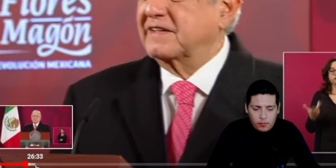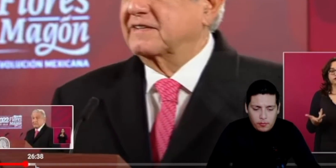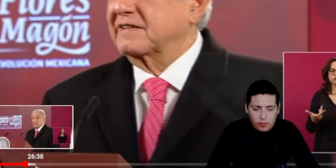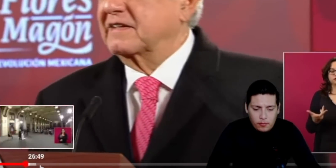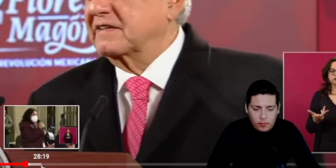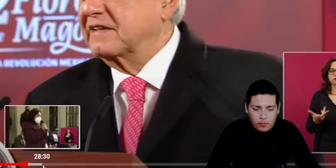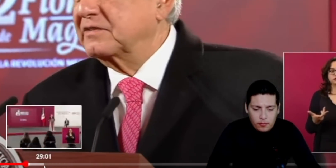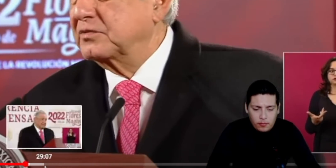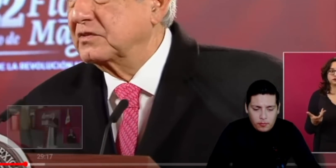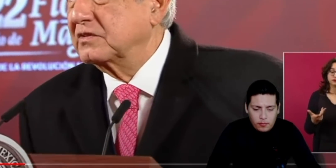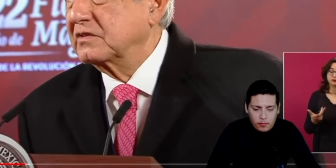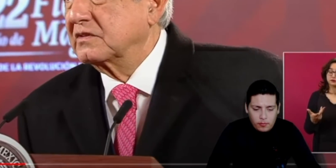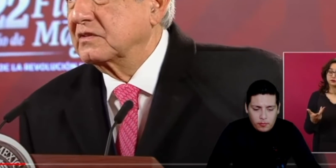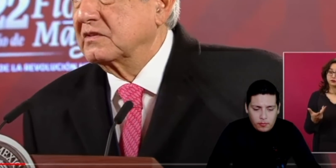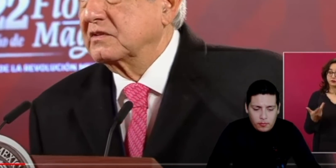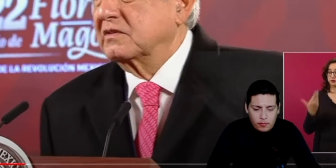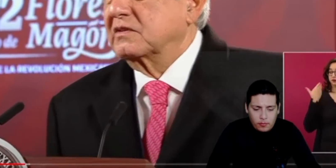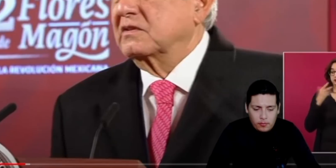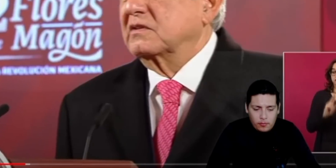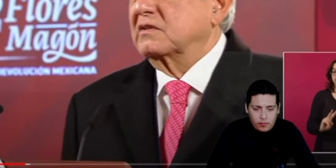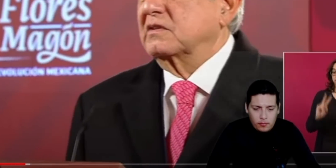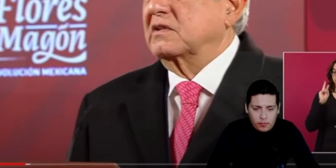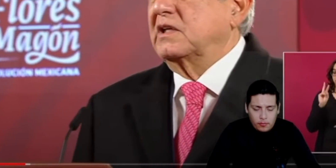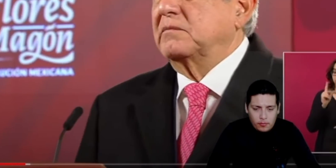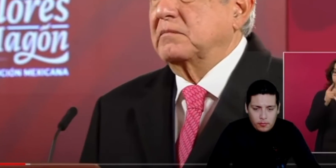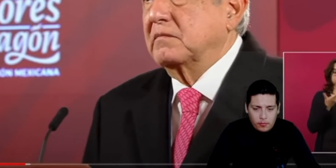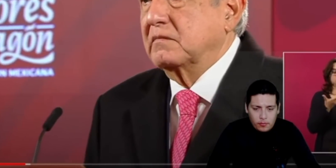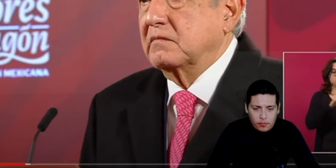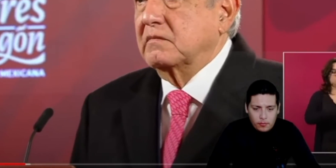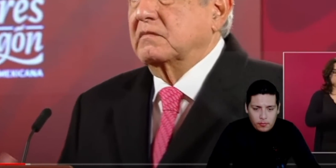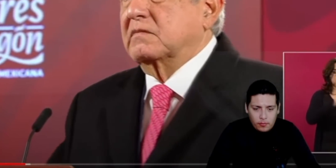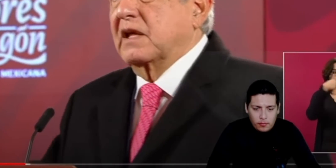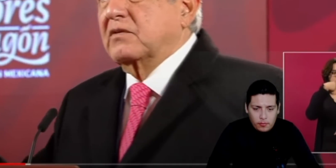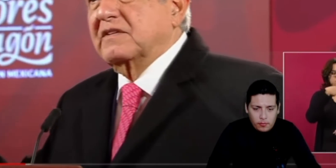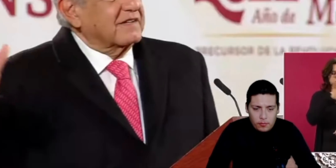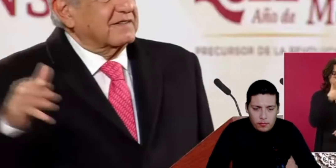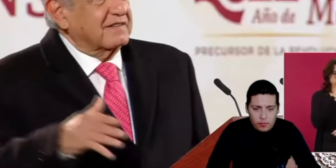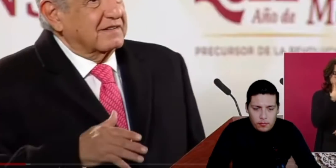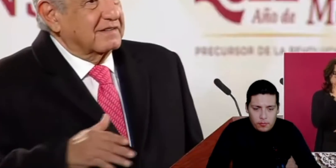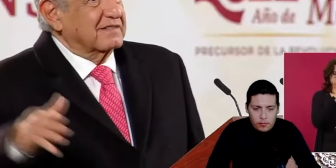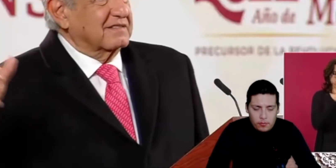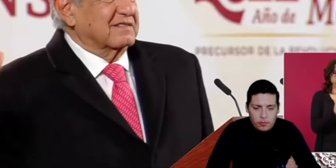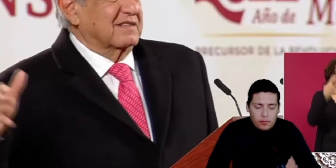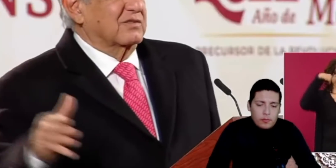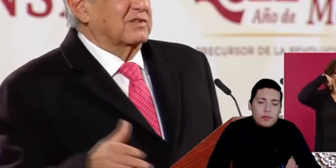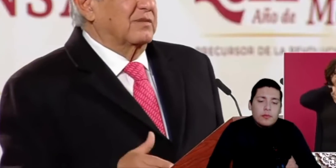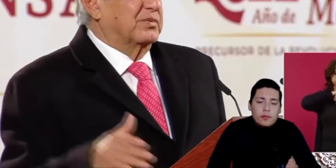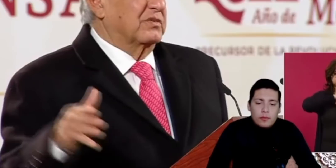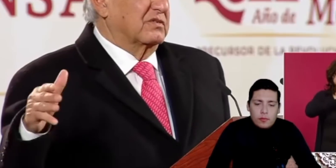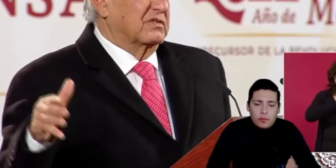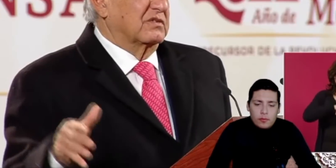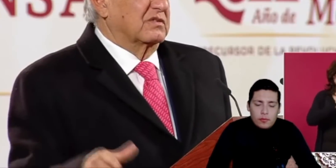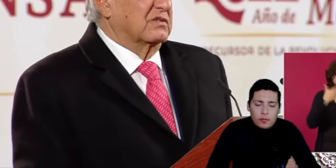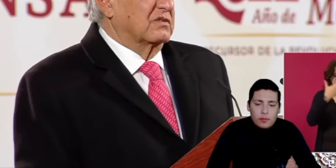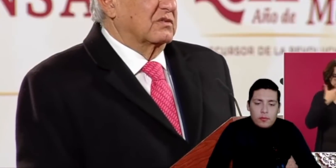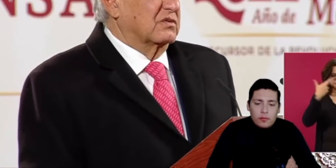someterme a este cateterismo, y tengo desde hace algún